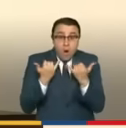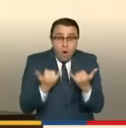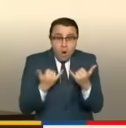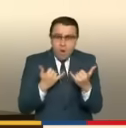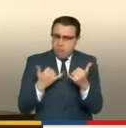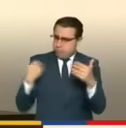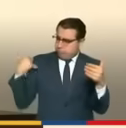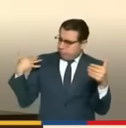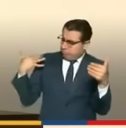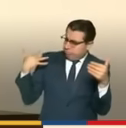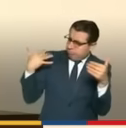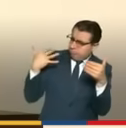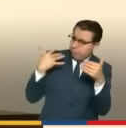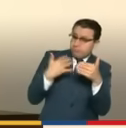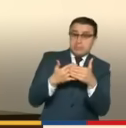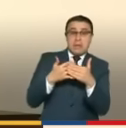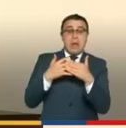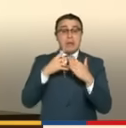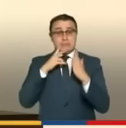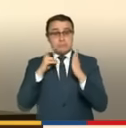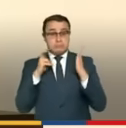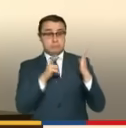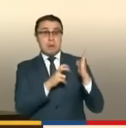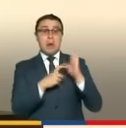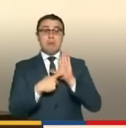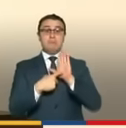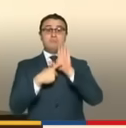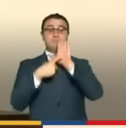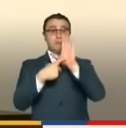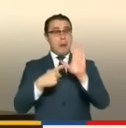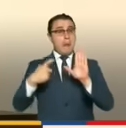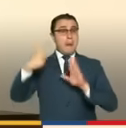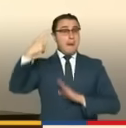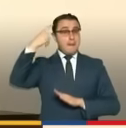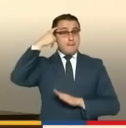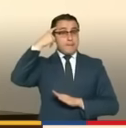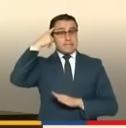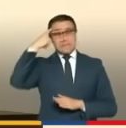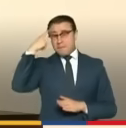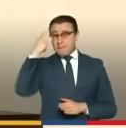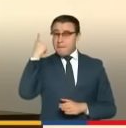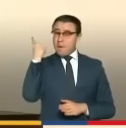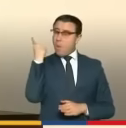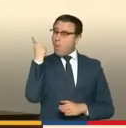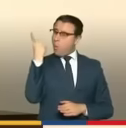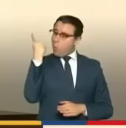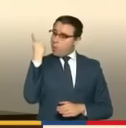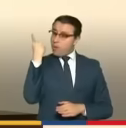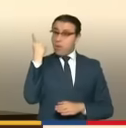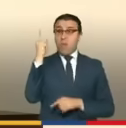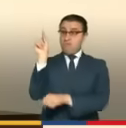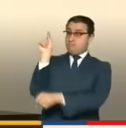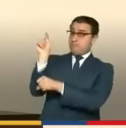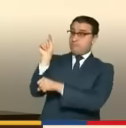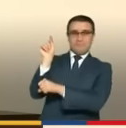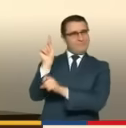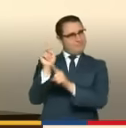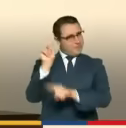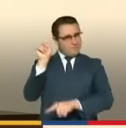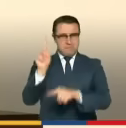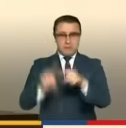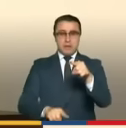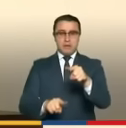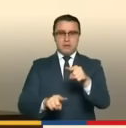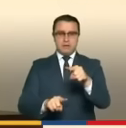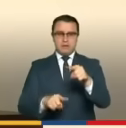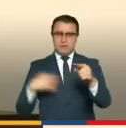las ínfulas de ser científico, se presenta como un pensamiento único, no criticable,